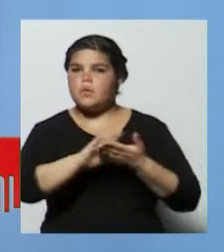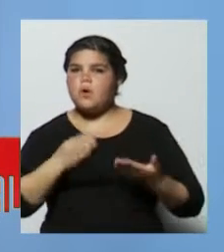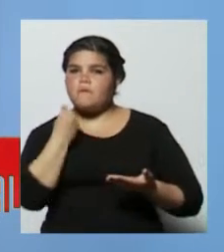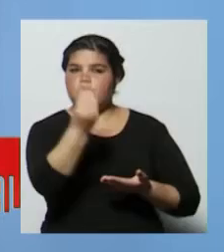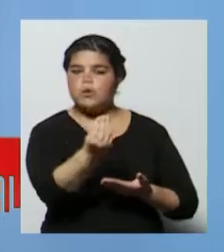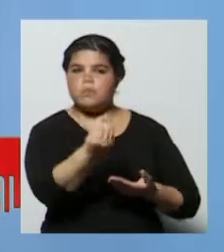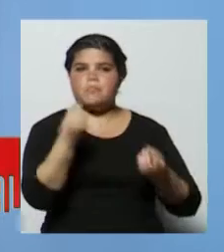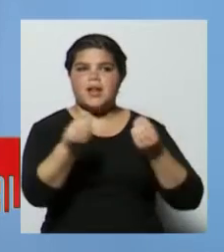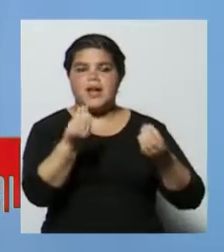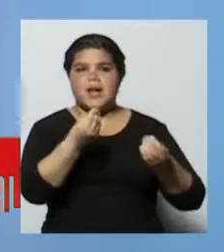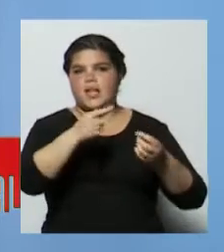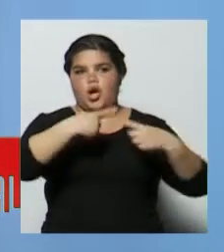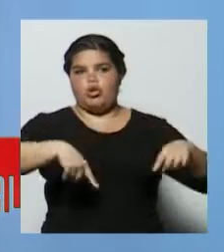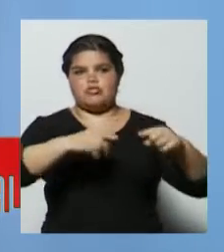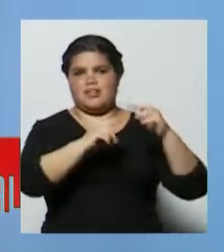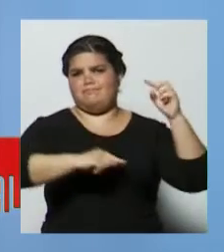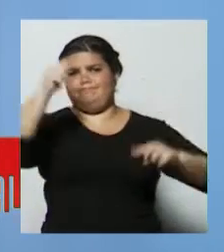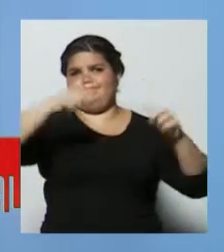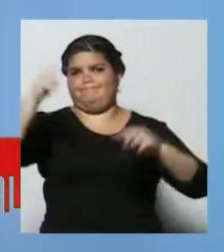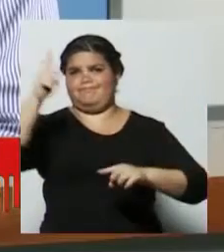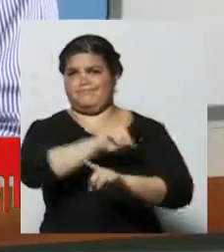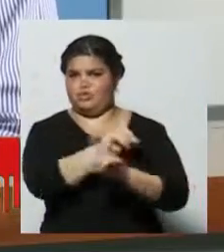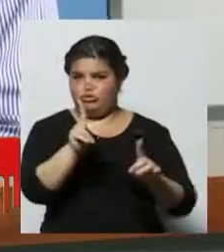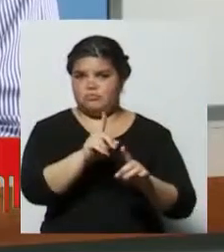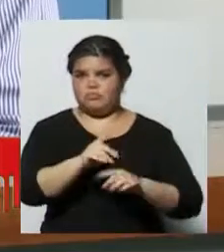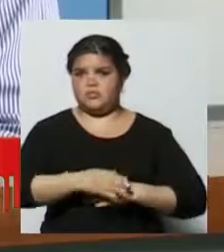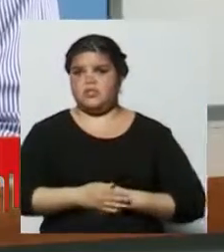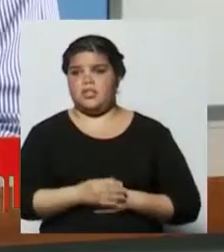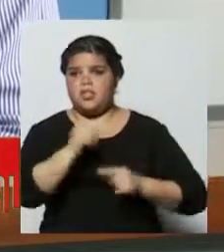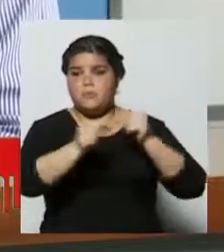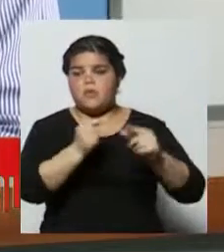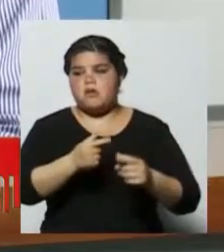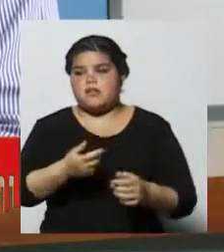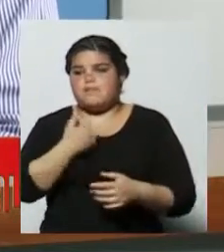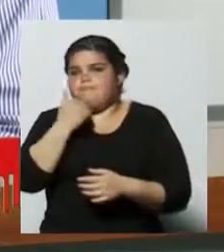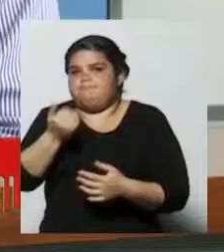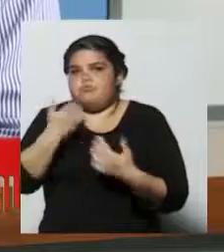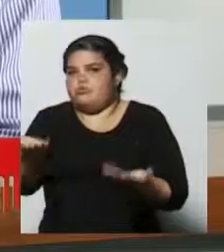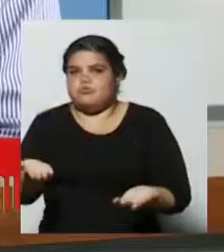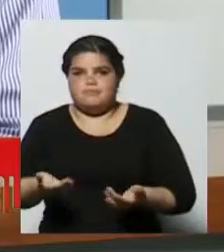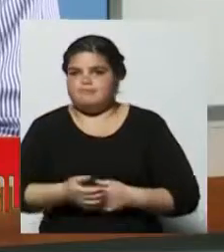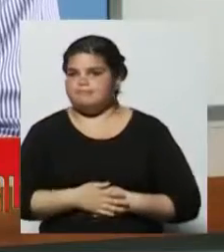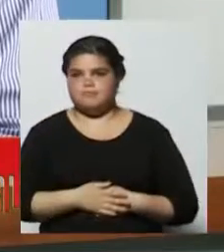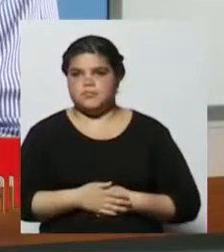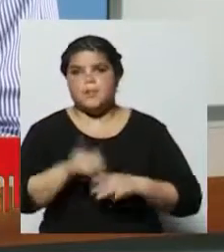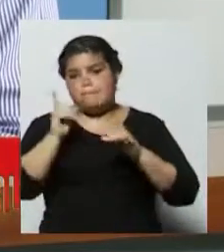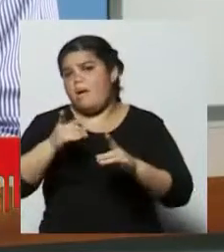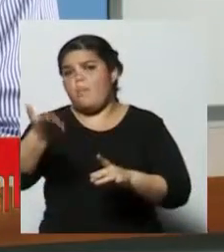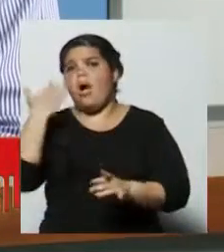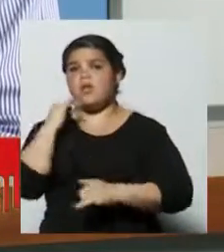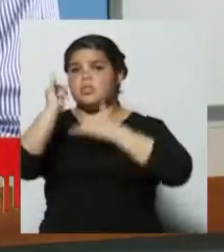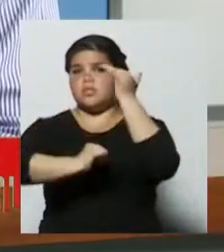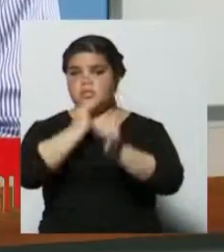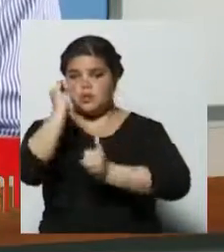estos índices o que no se disparen algunos índices, ¿no? Claro. Mira, no lo sé. No lo sé porque de vuelta me remito a lo que te decía